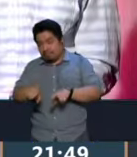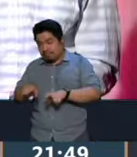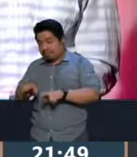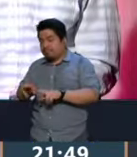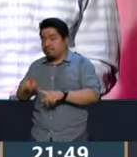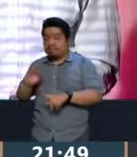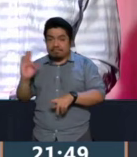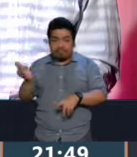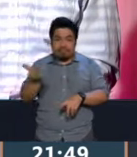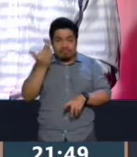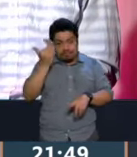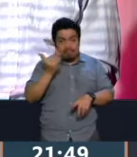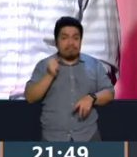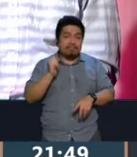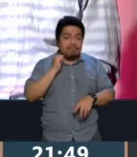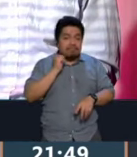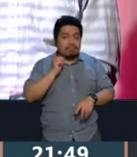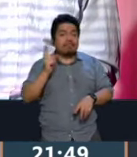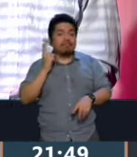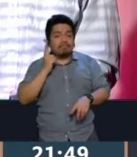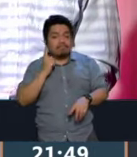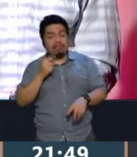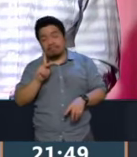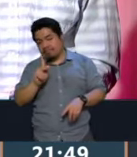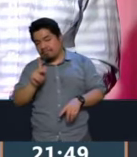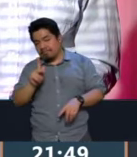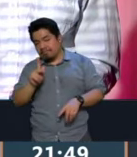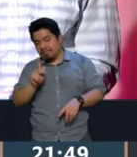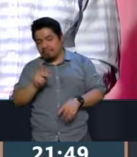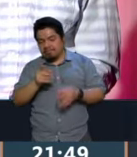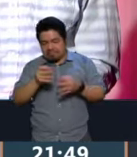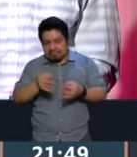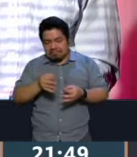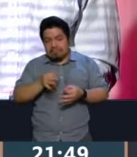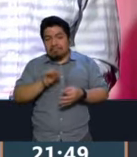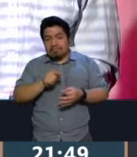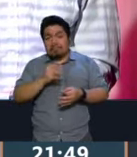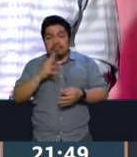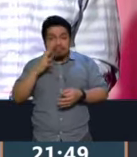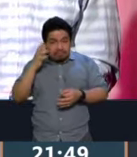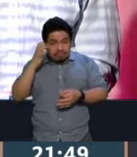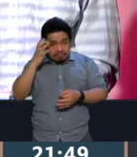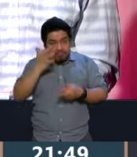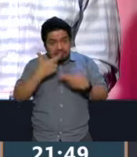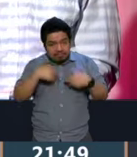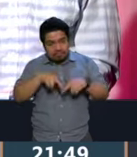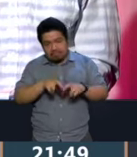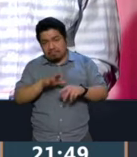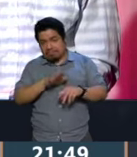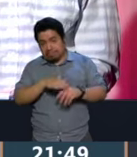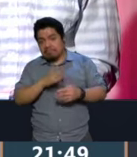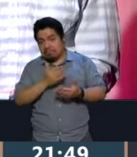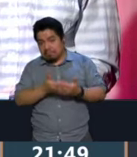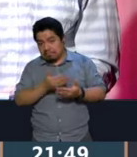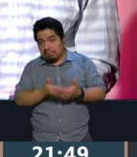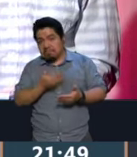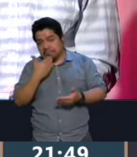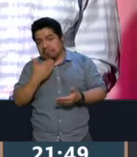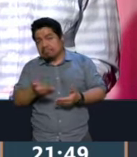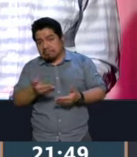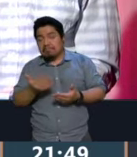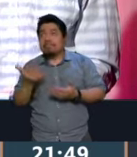representantes federales, ¿no? El Senado, los diputados. Pero definitivamente Santiago Taboada representa pues actualmente sí una opción